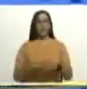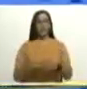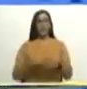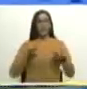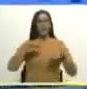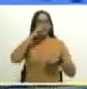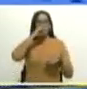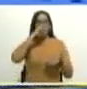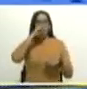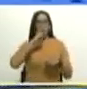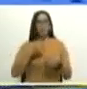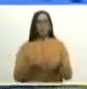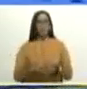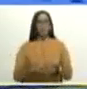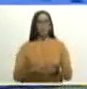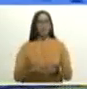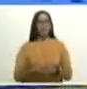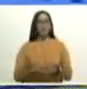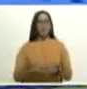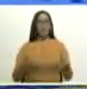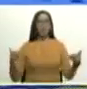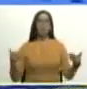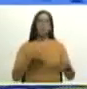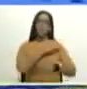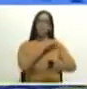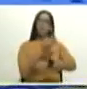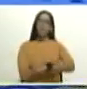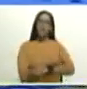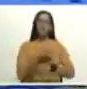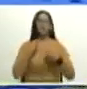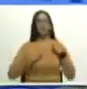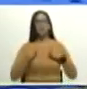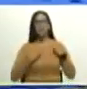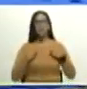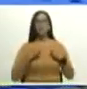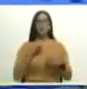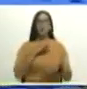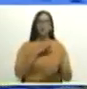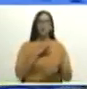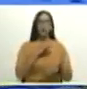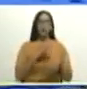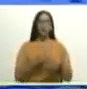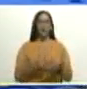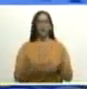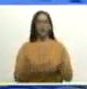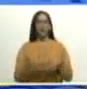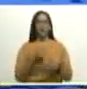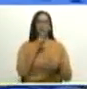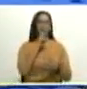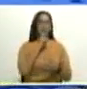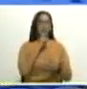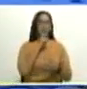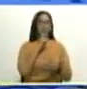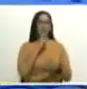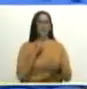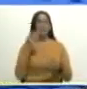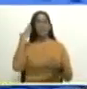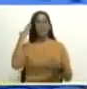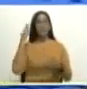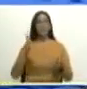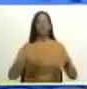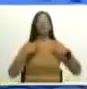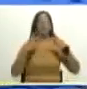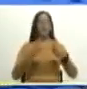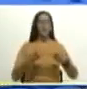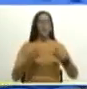años de duro sufrimiento, de dolor, de angustias, de dificultades, hemos sabido renovar